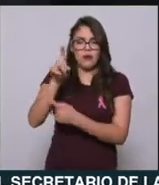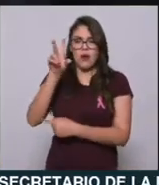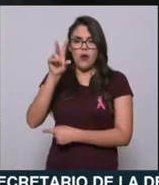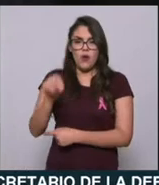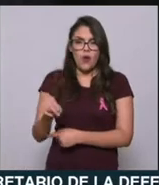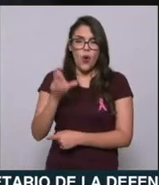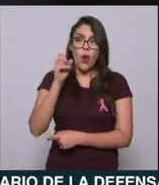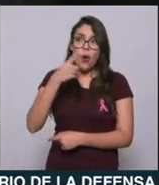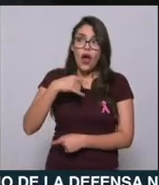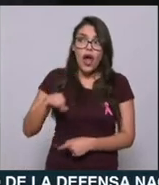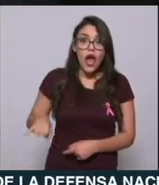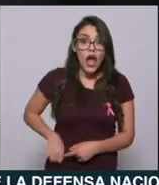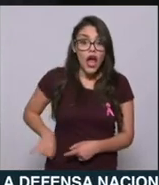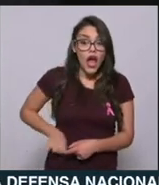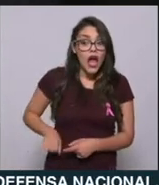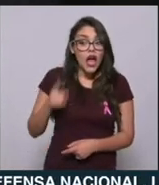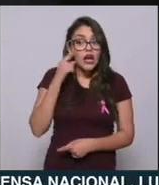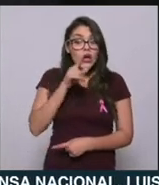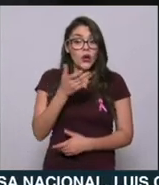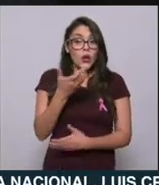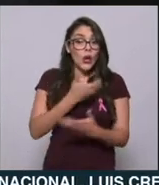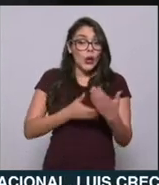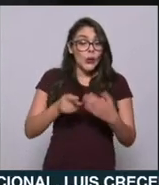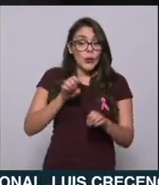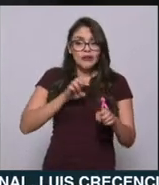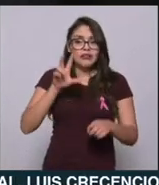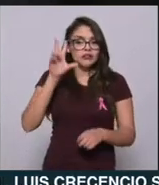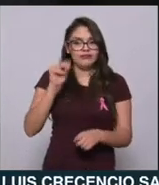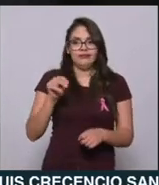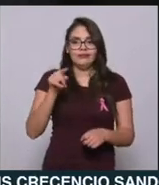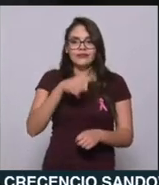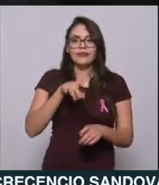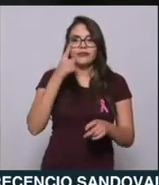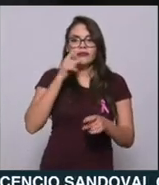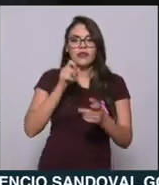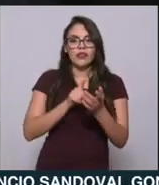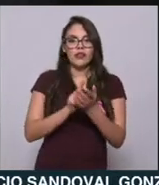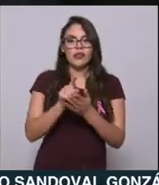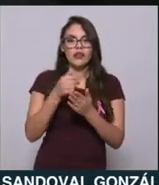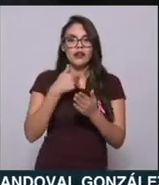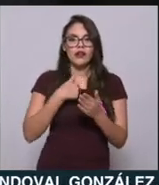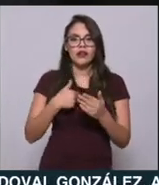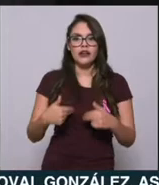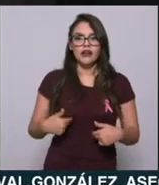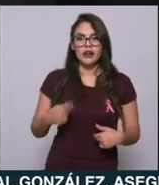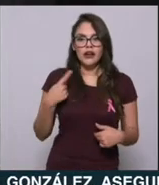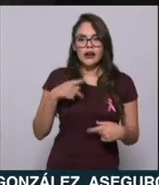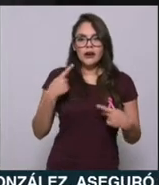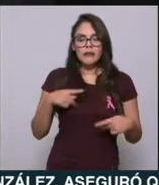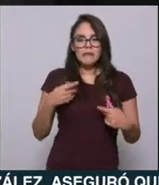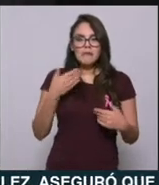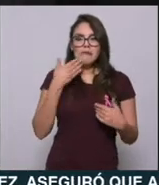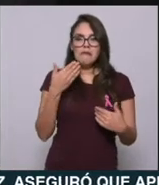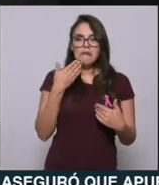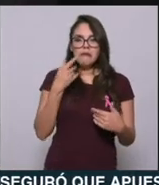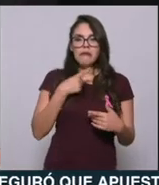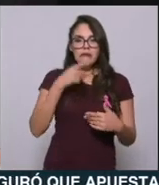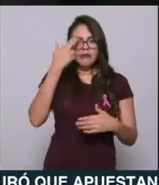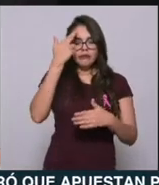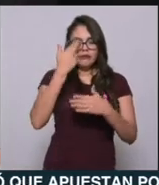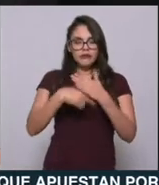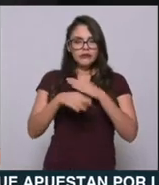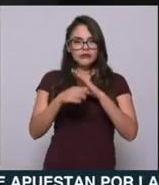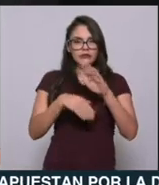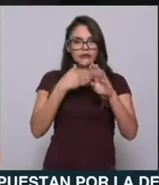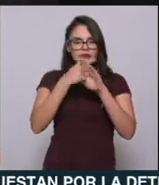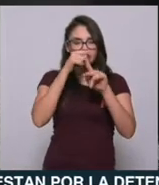del interés comercial de las empresas, es un tema de los derechos humanos del pueblo bueno que está siendo afectado